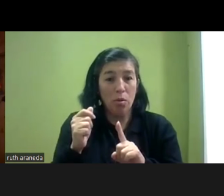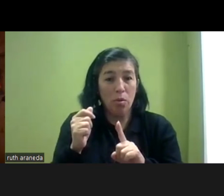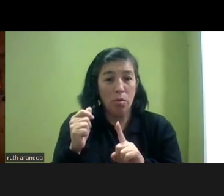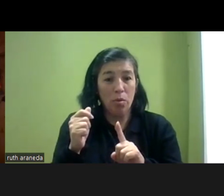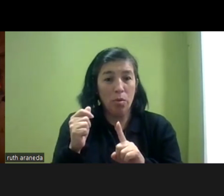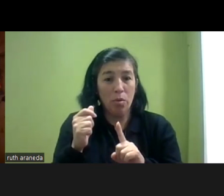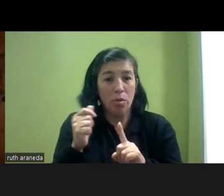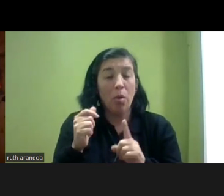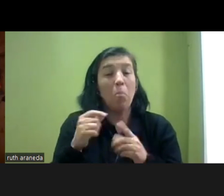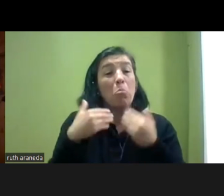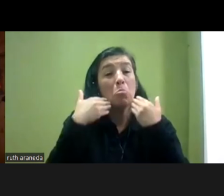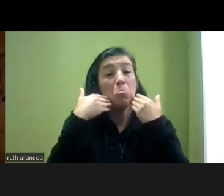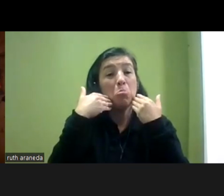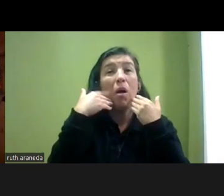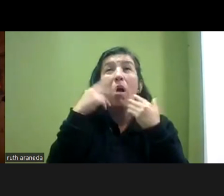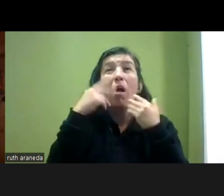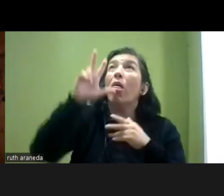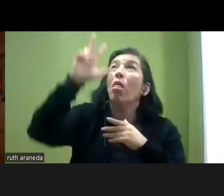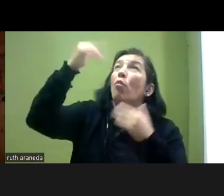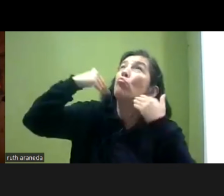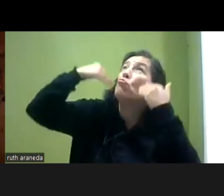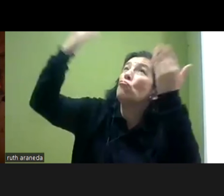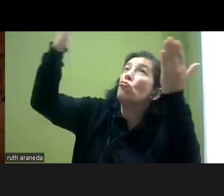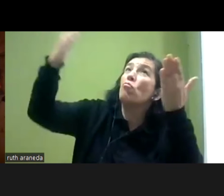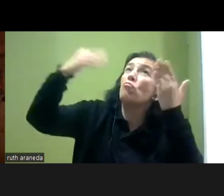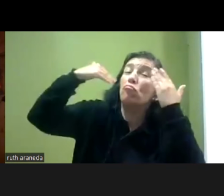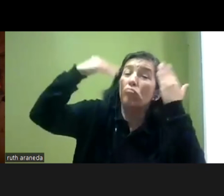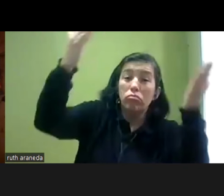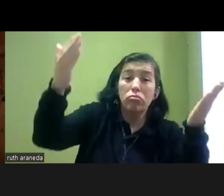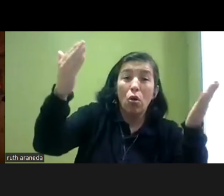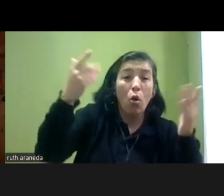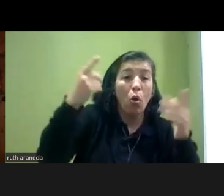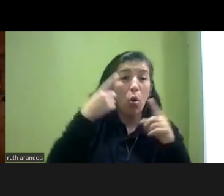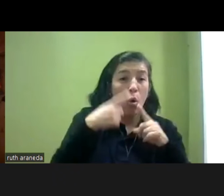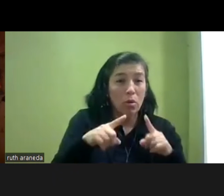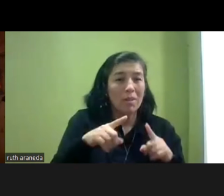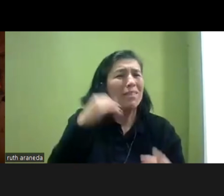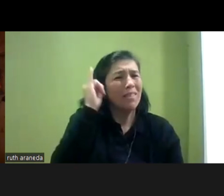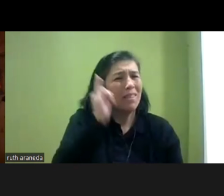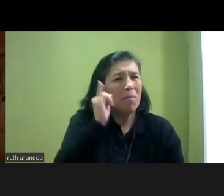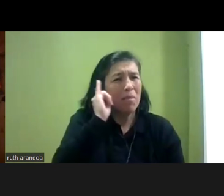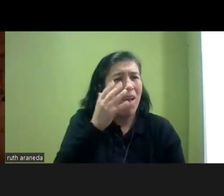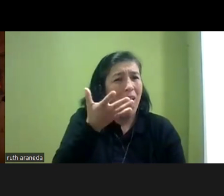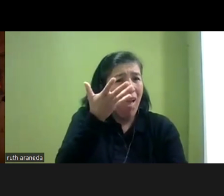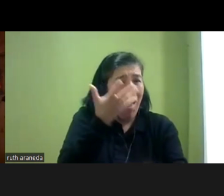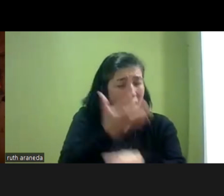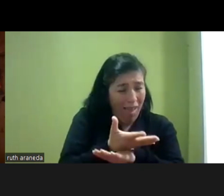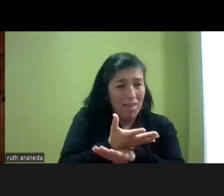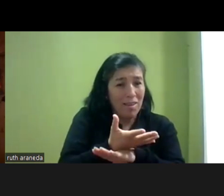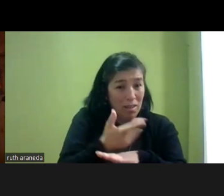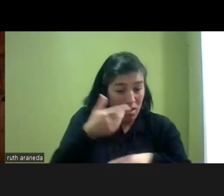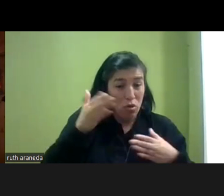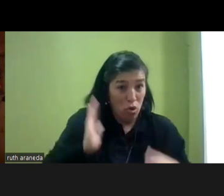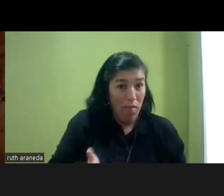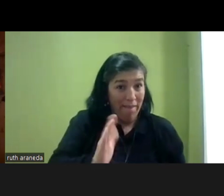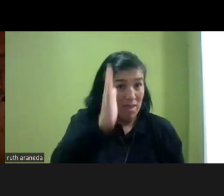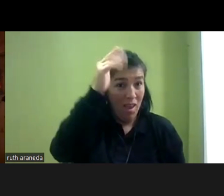de obsequio a las deidades o de ofrenda a las deidades que no contenga hasta el día de